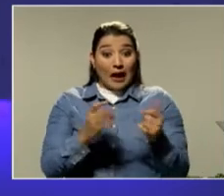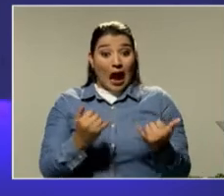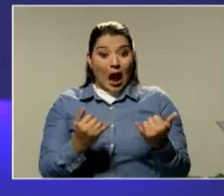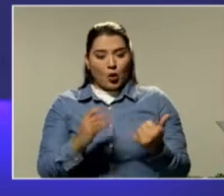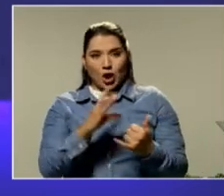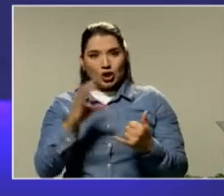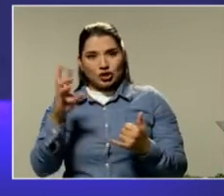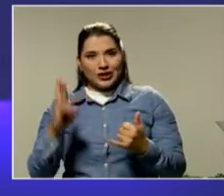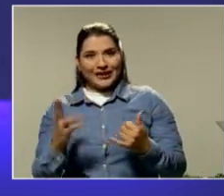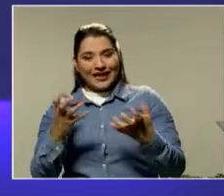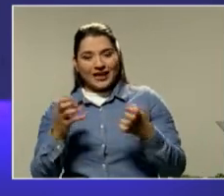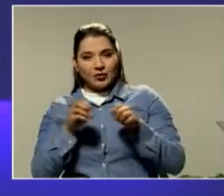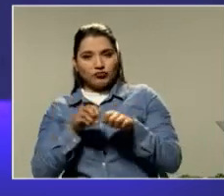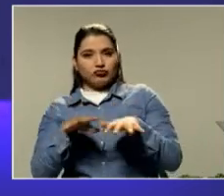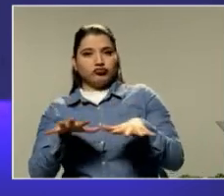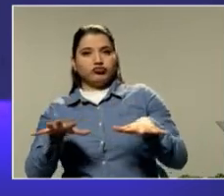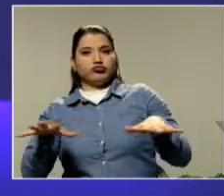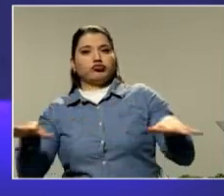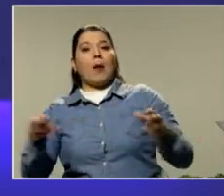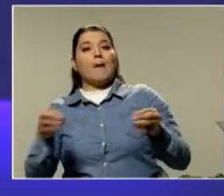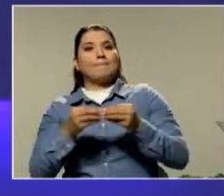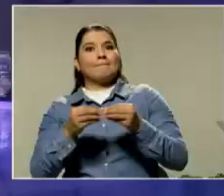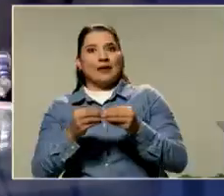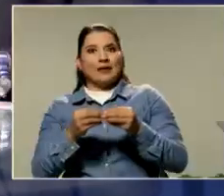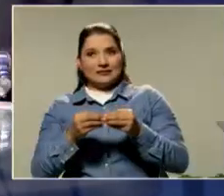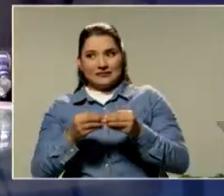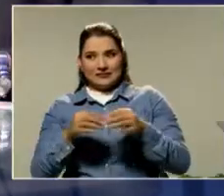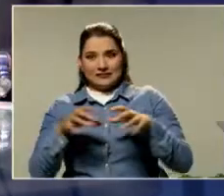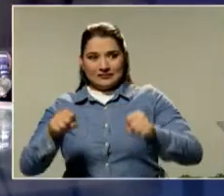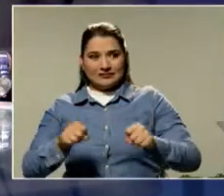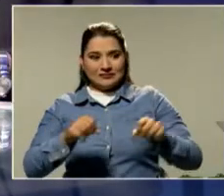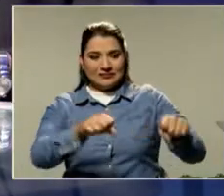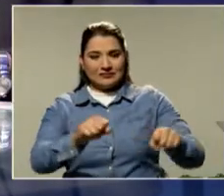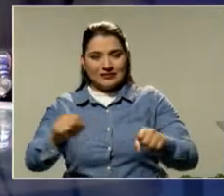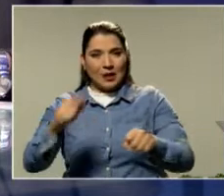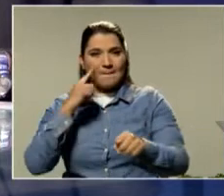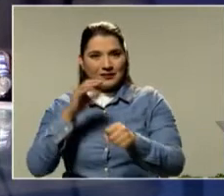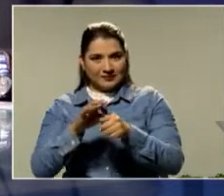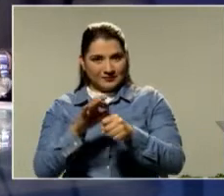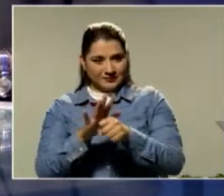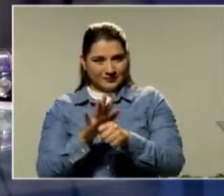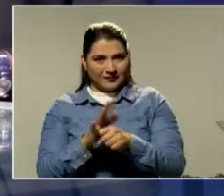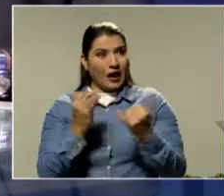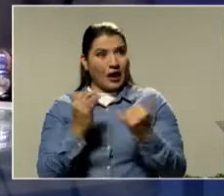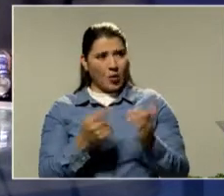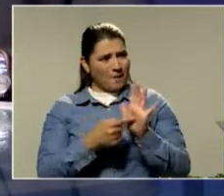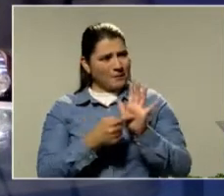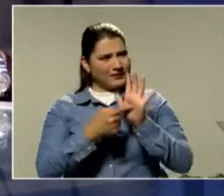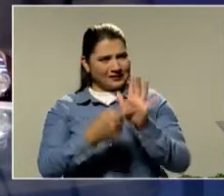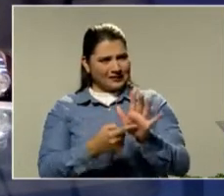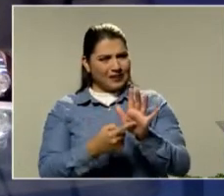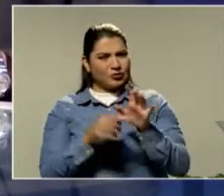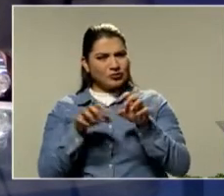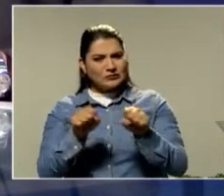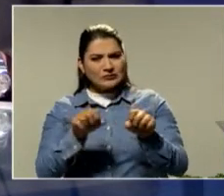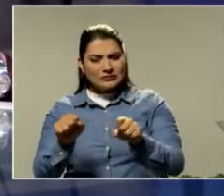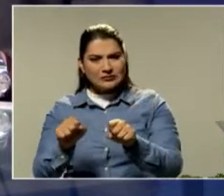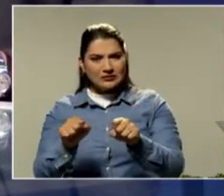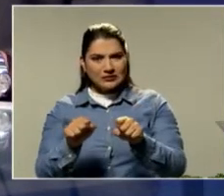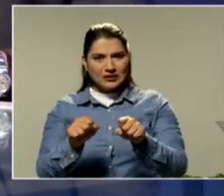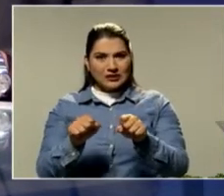ha sacado una denuncia fuerte sobre cómo la frontera piñera está uh-huh. presente en humedales y en uh-huh. áreas uh-huh.